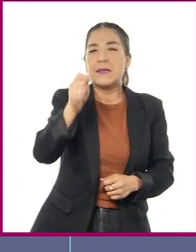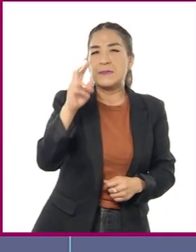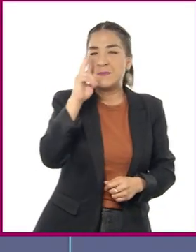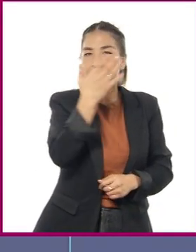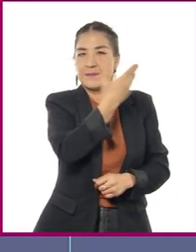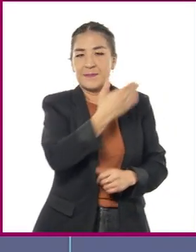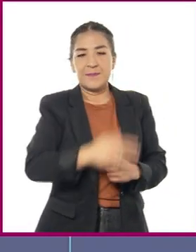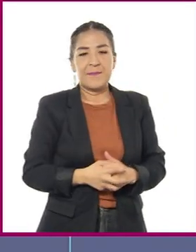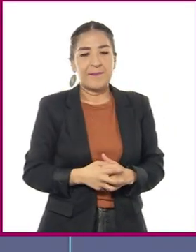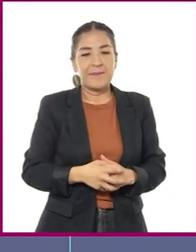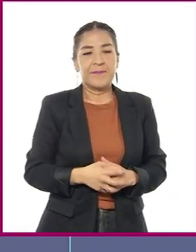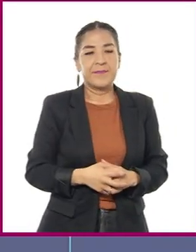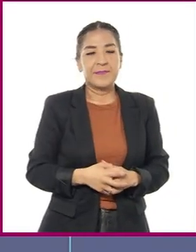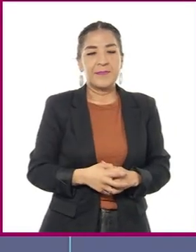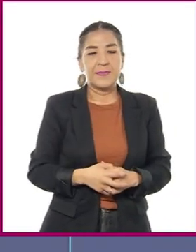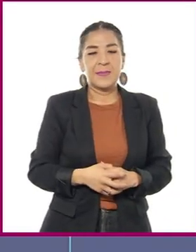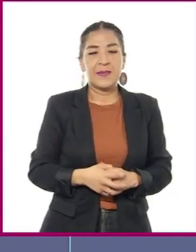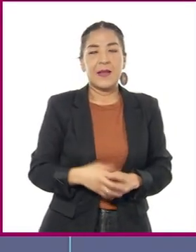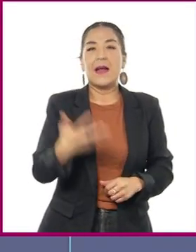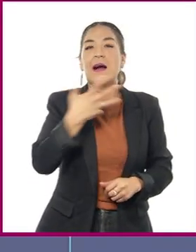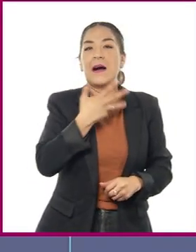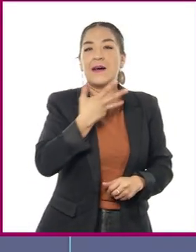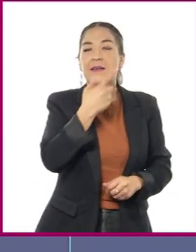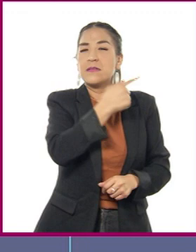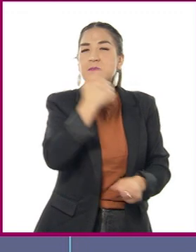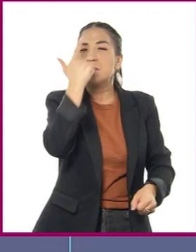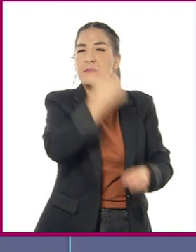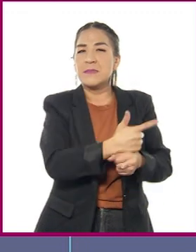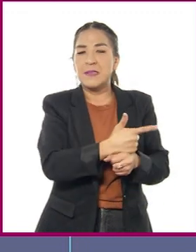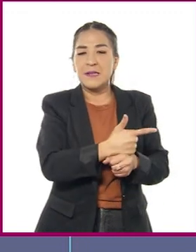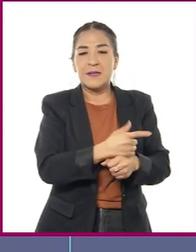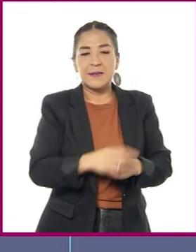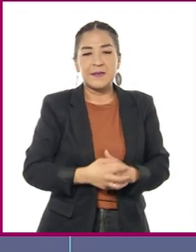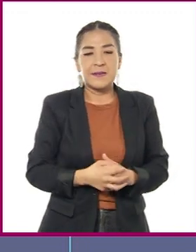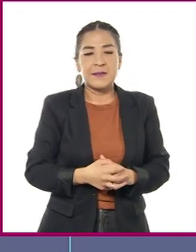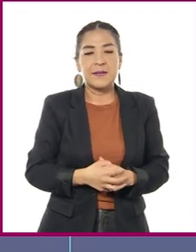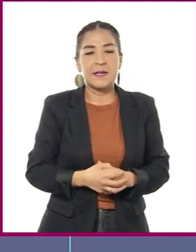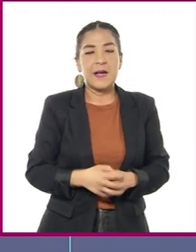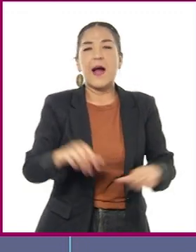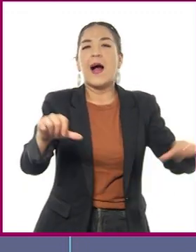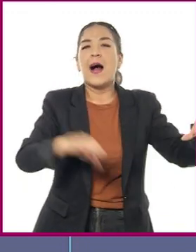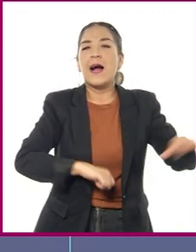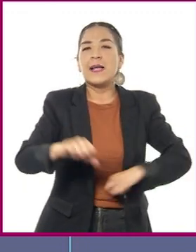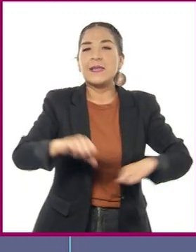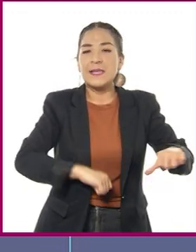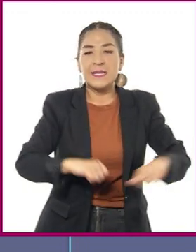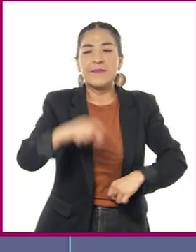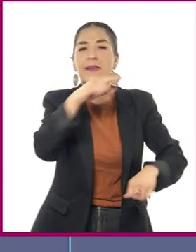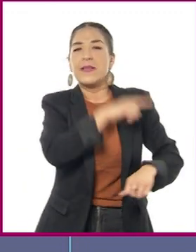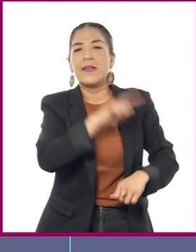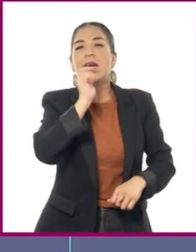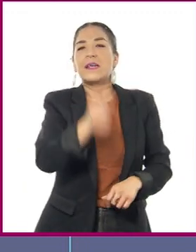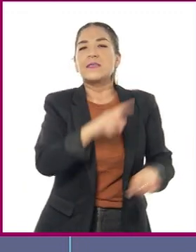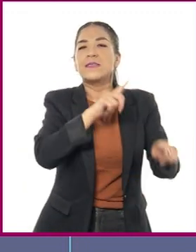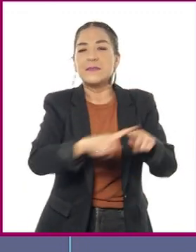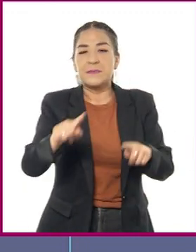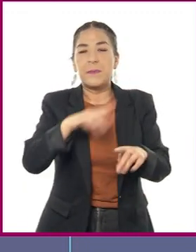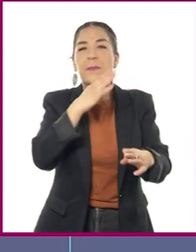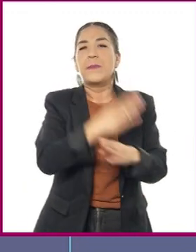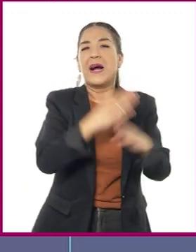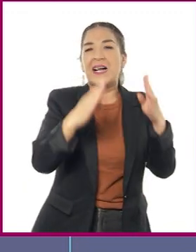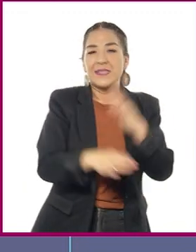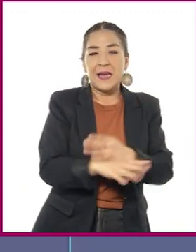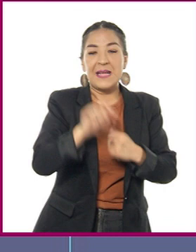siguiente gráfica. En ella podemos identificar que las actividades que más aportan al Producto Interno